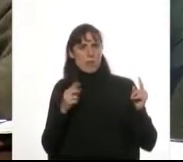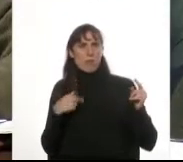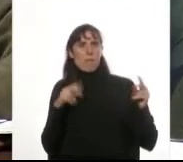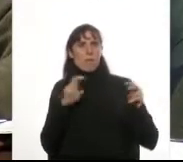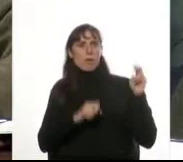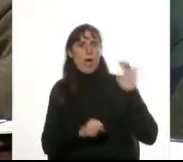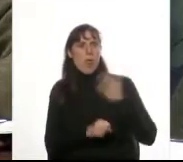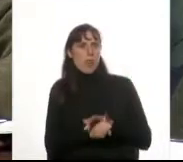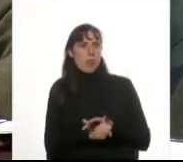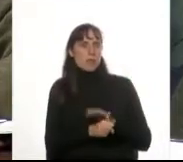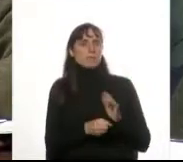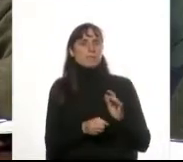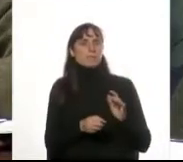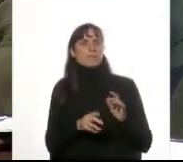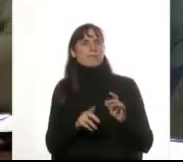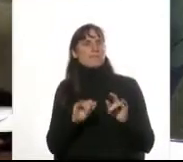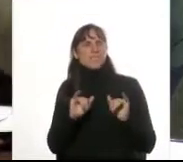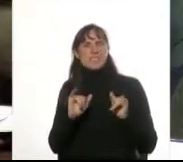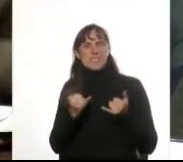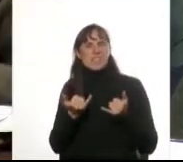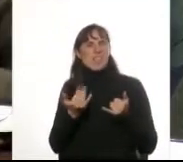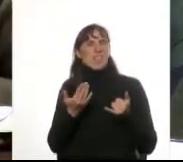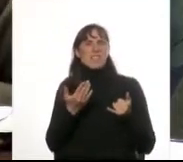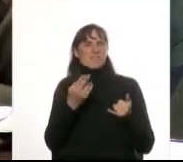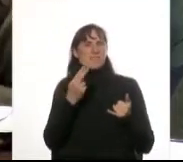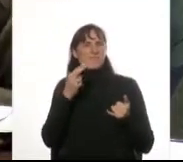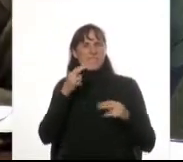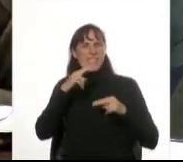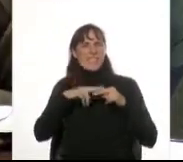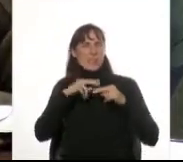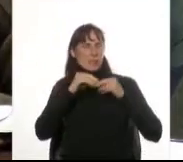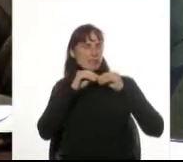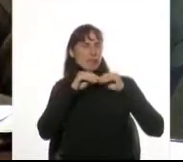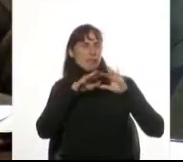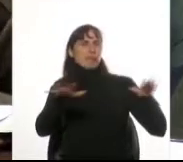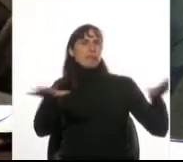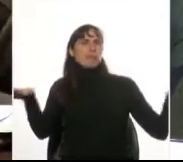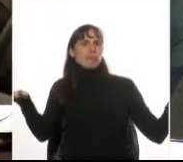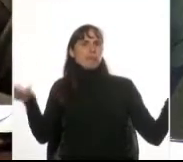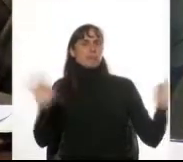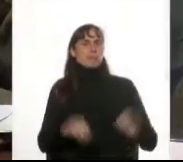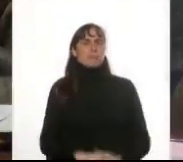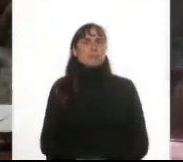se han popularizado en el consumo, están por todos lados.